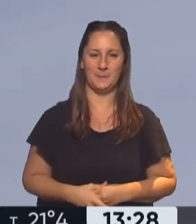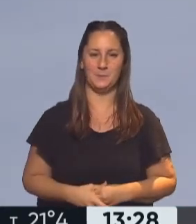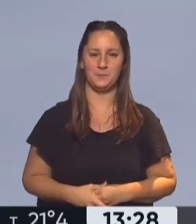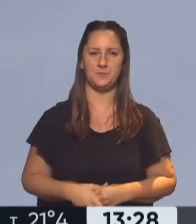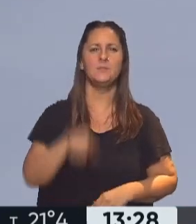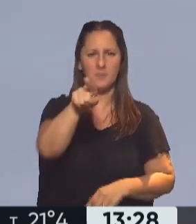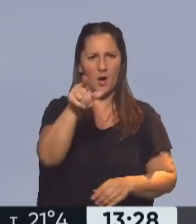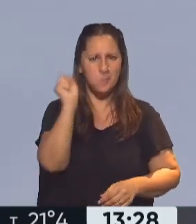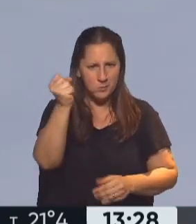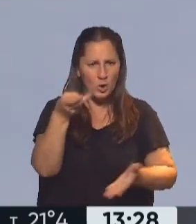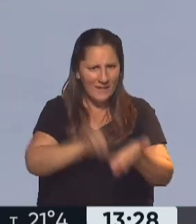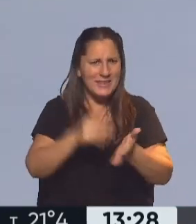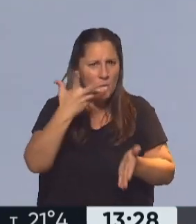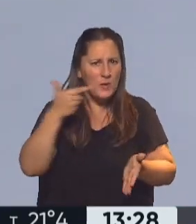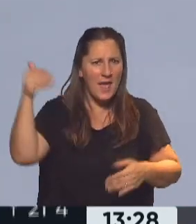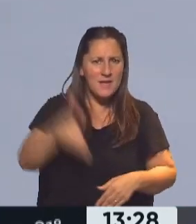¿Repetiría la experiencia?